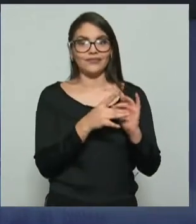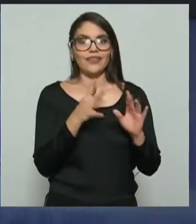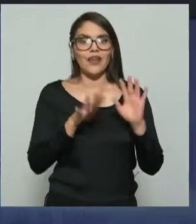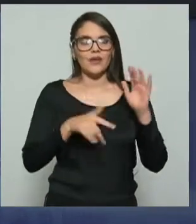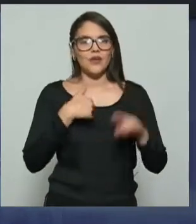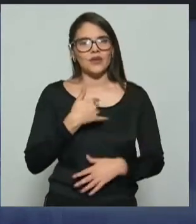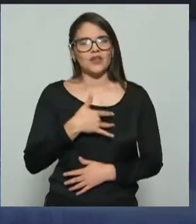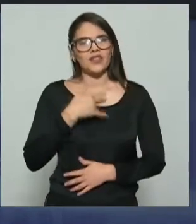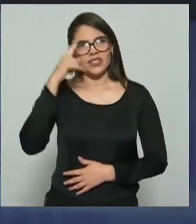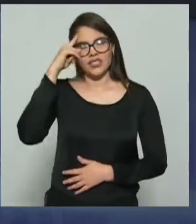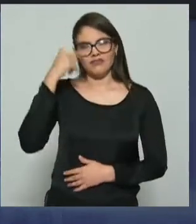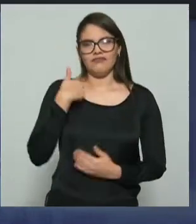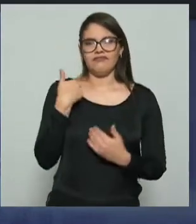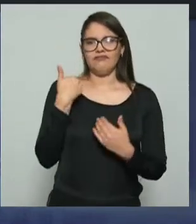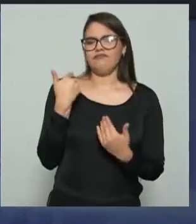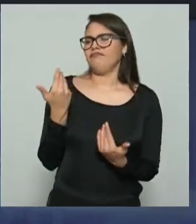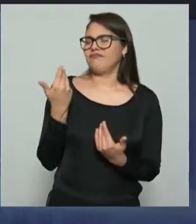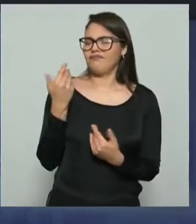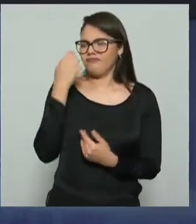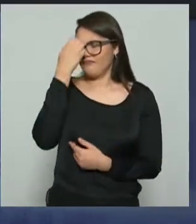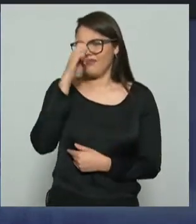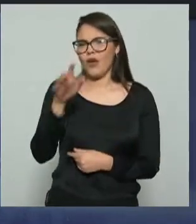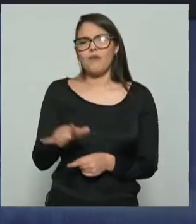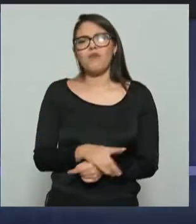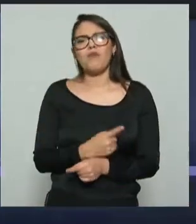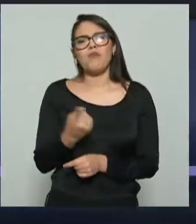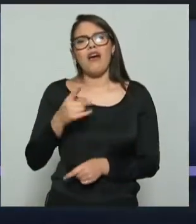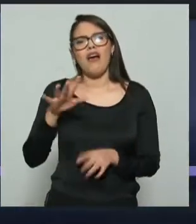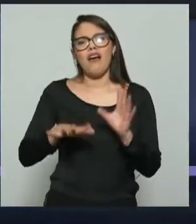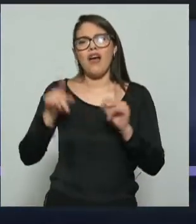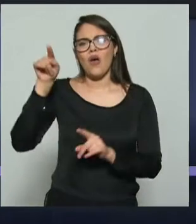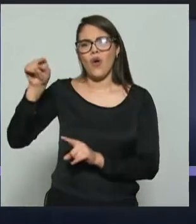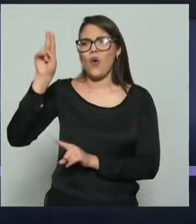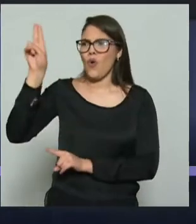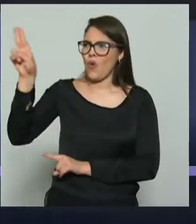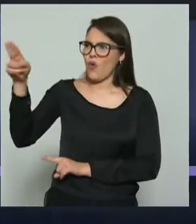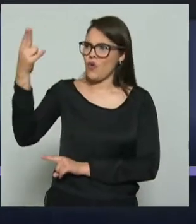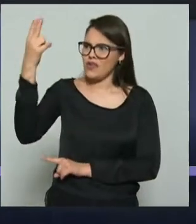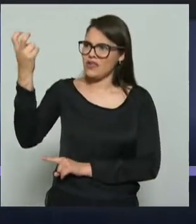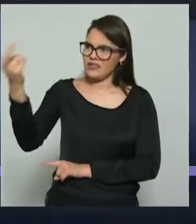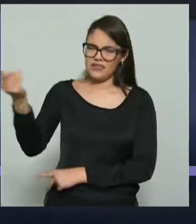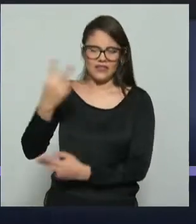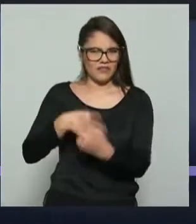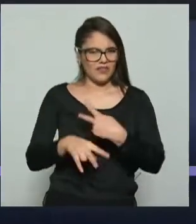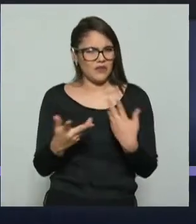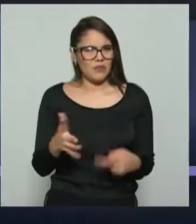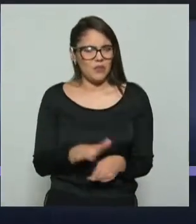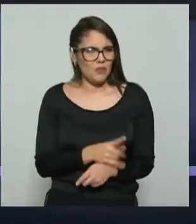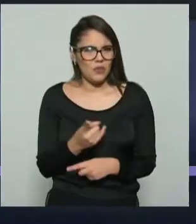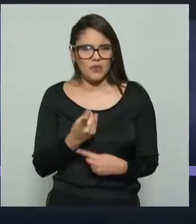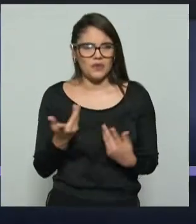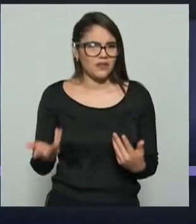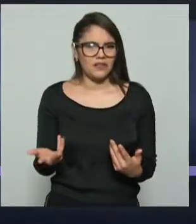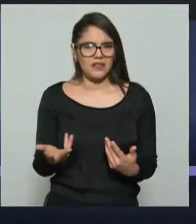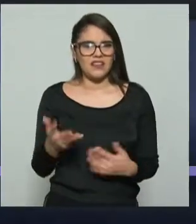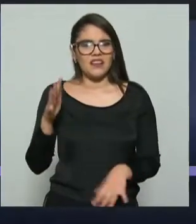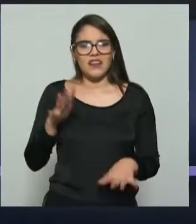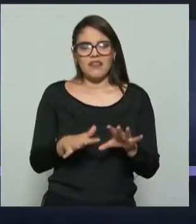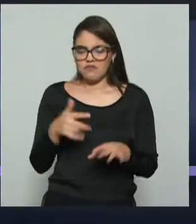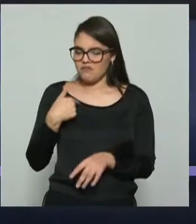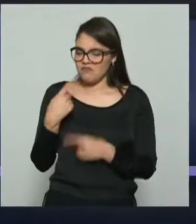la reflexión de que por qué en una casa de estudio es donde se está dando esto. Y pues no nos lleva más que a